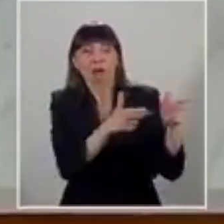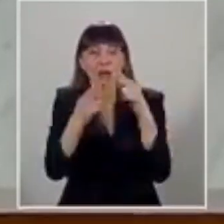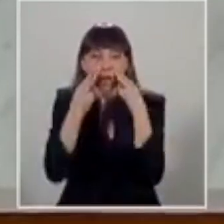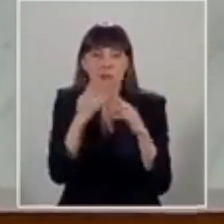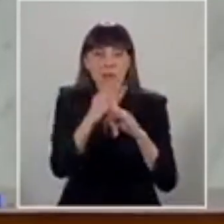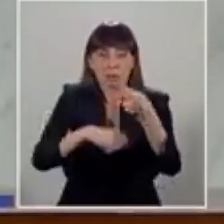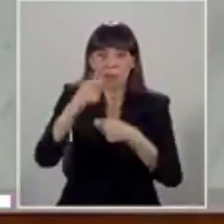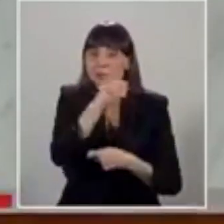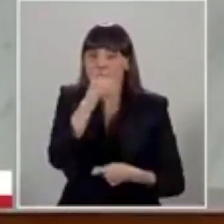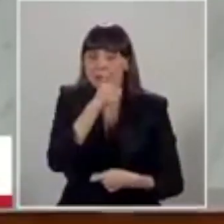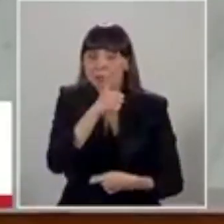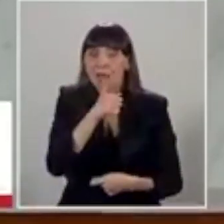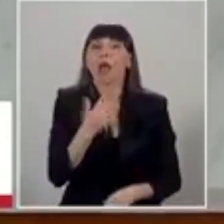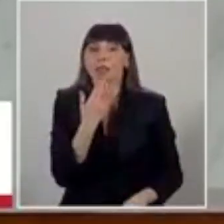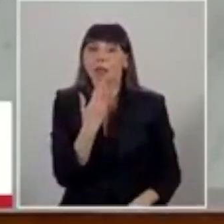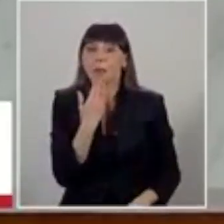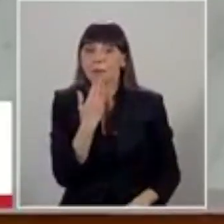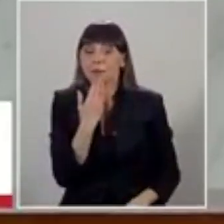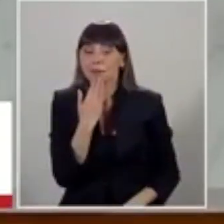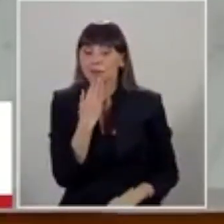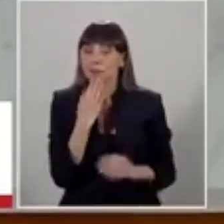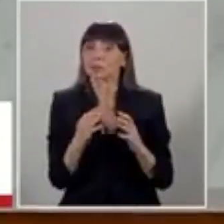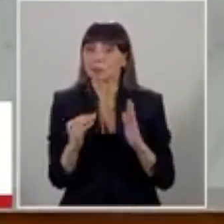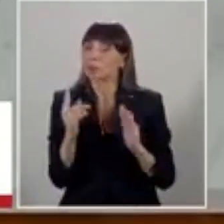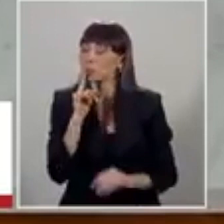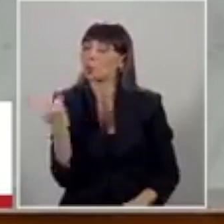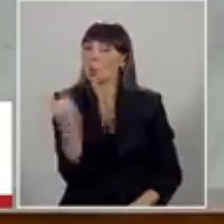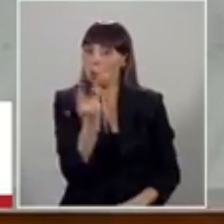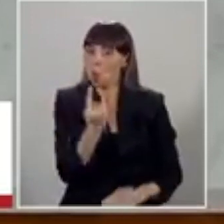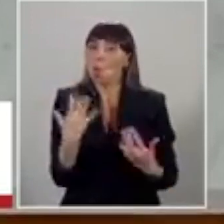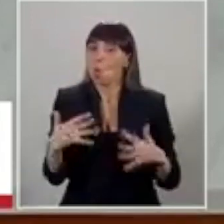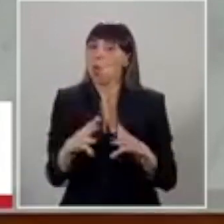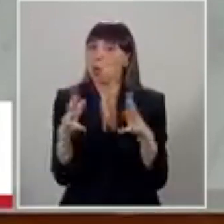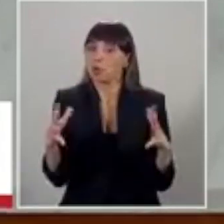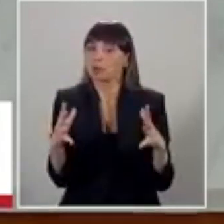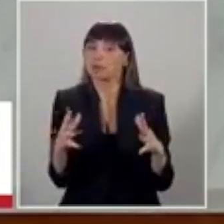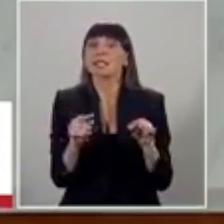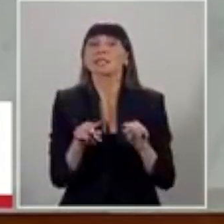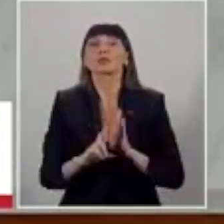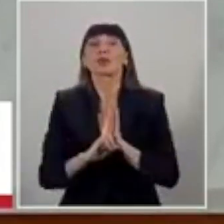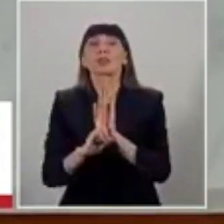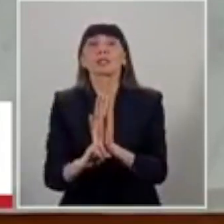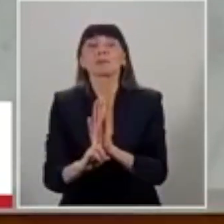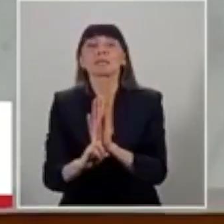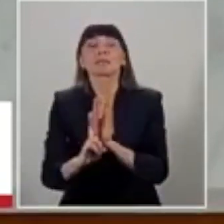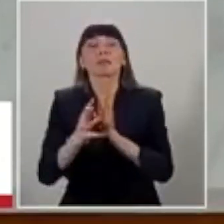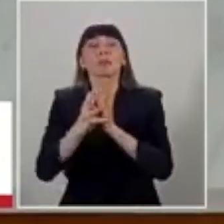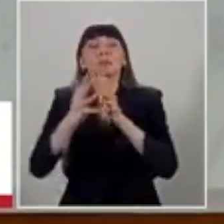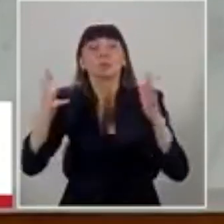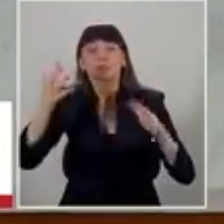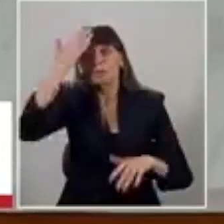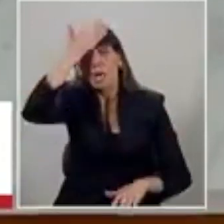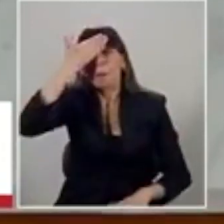terrorismo tiene también una tremenda urgencia, porque representa una inmensa preocupación